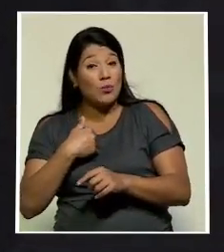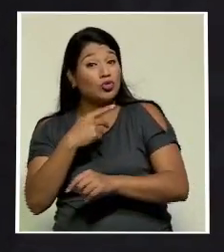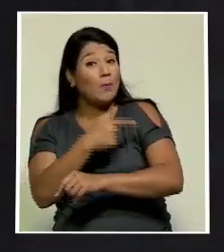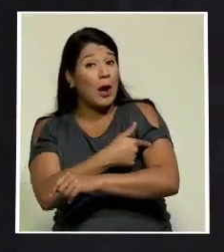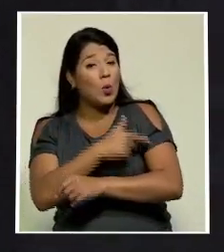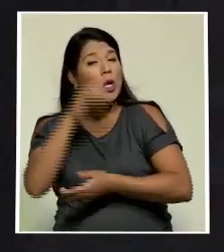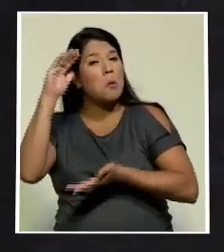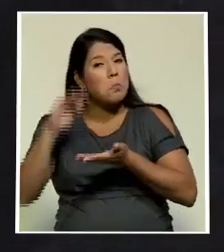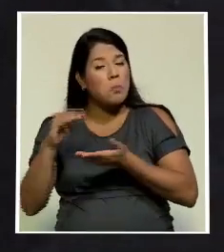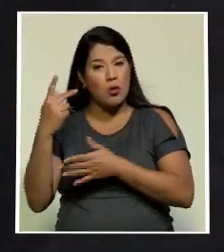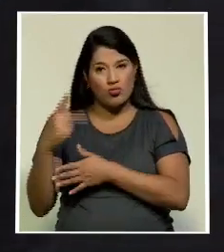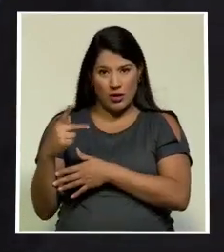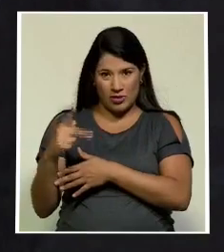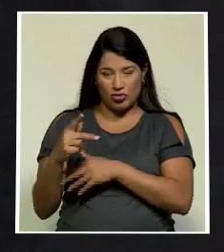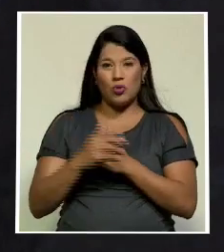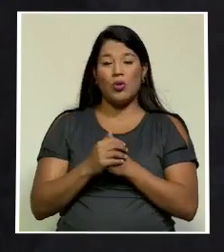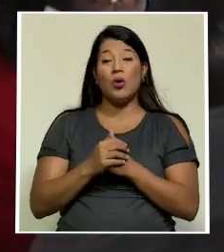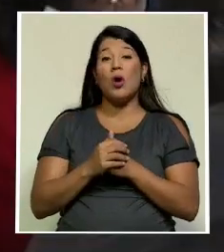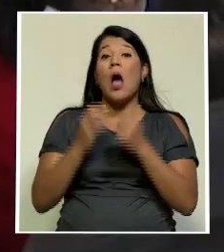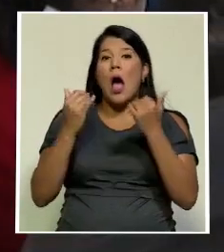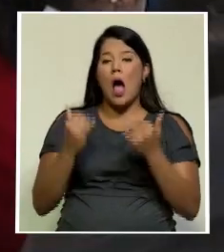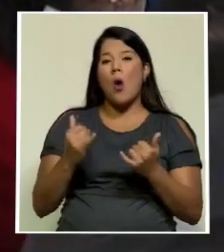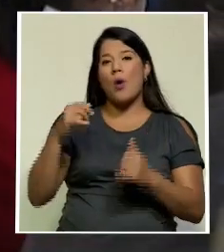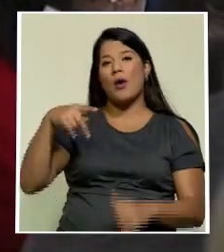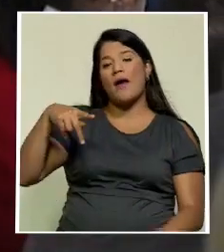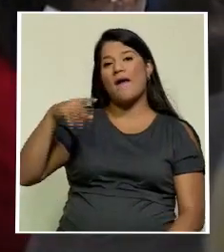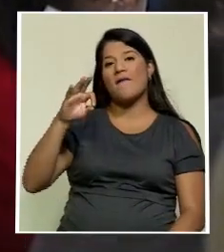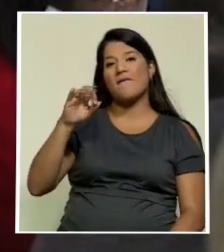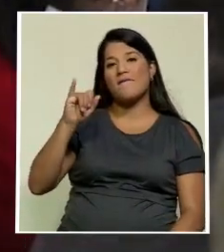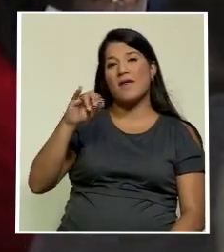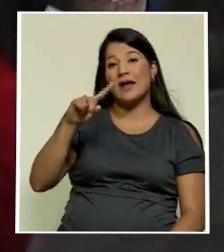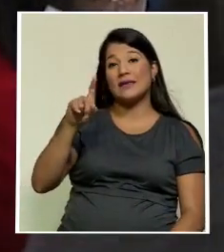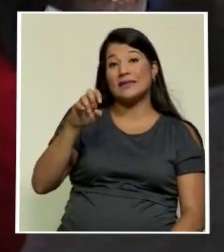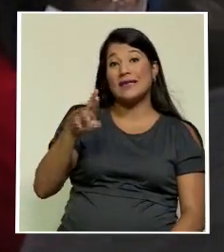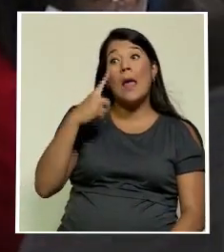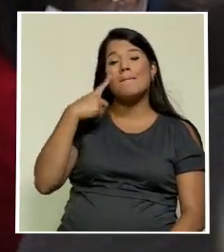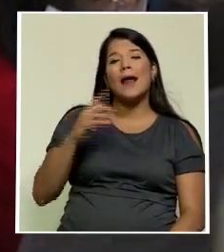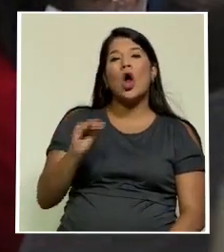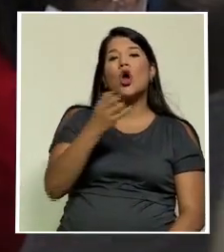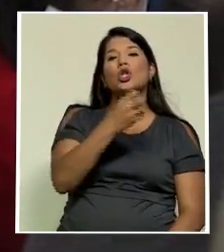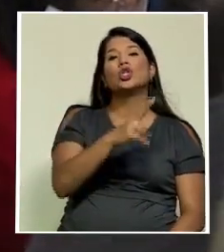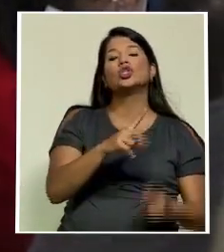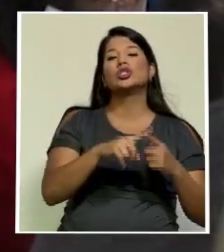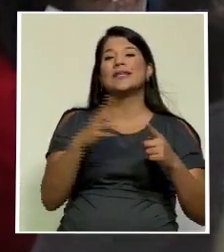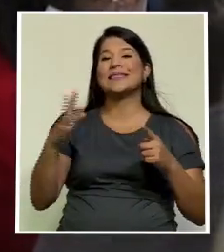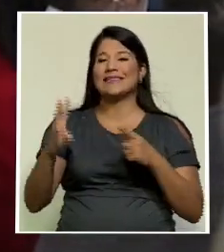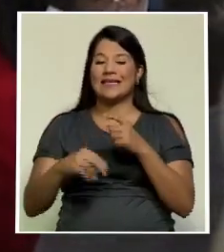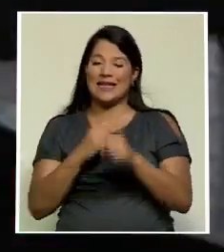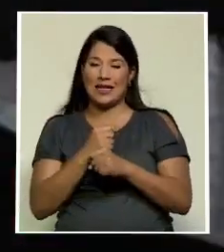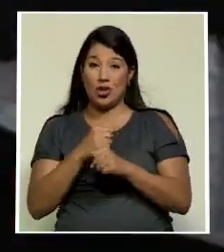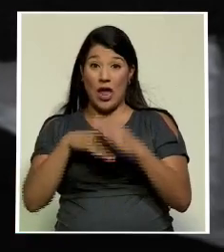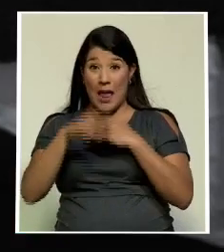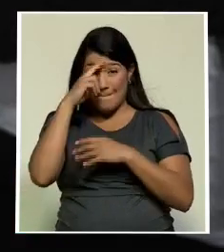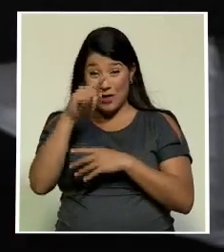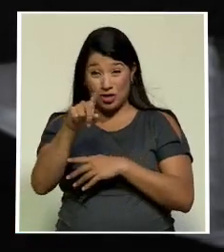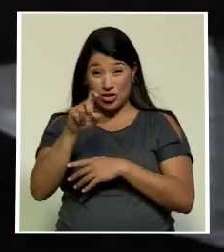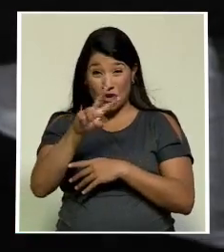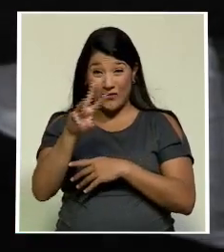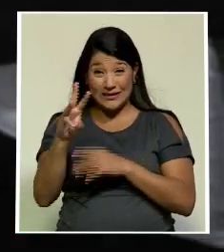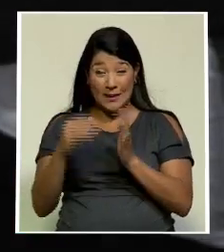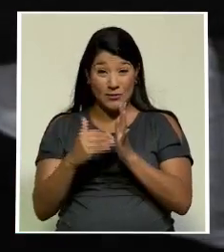de Pfizer-BioNTech, la única aprobada para esta población. En México, de 126 millones de